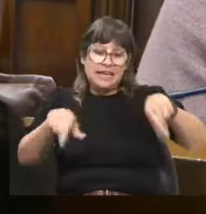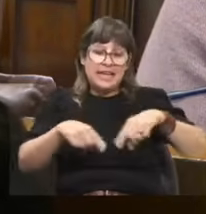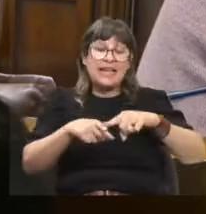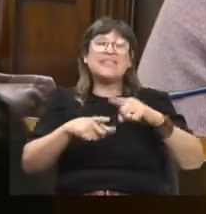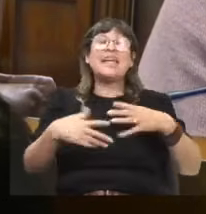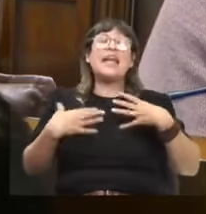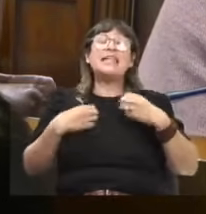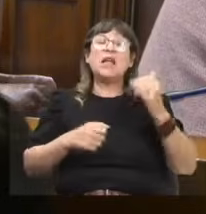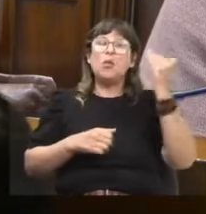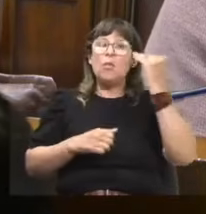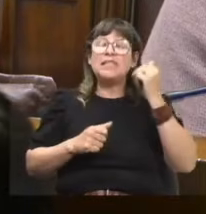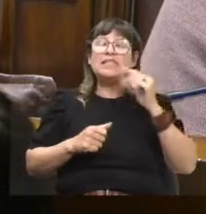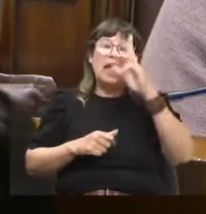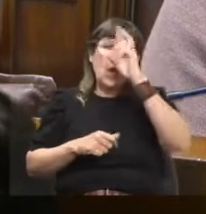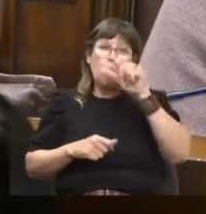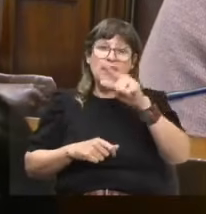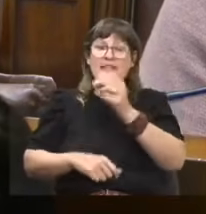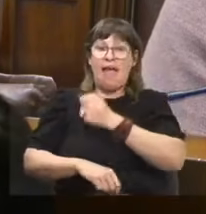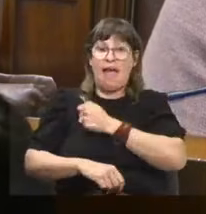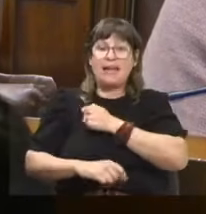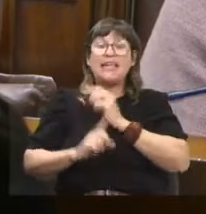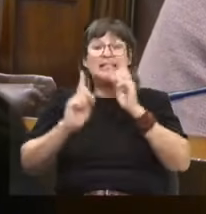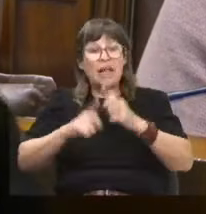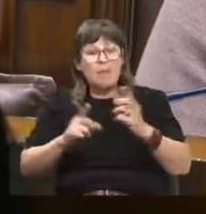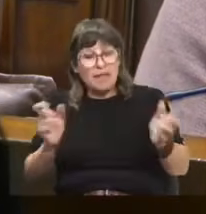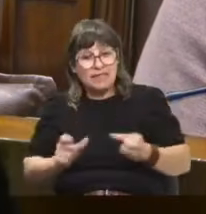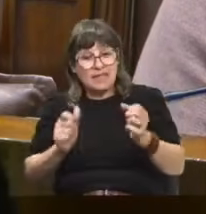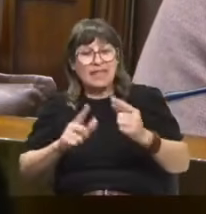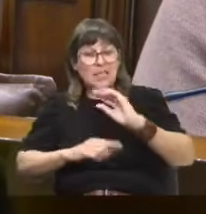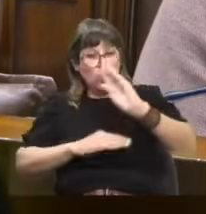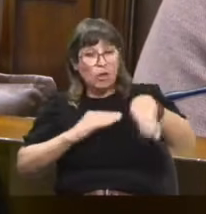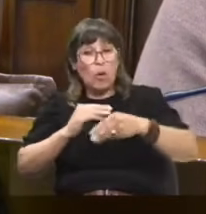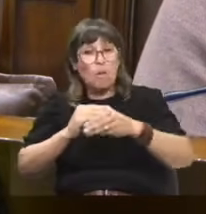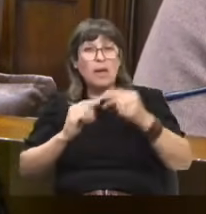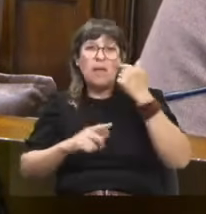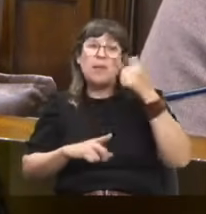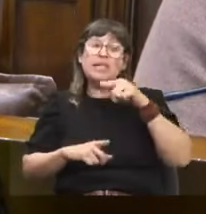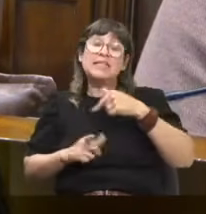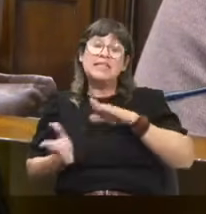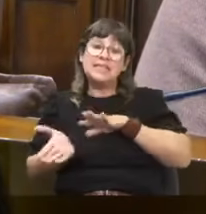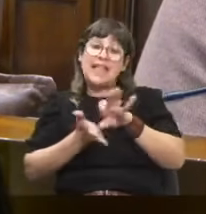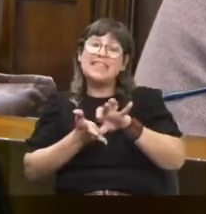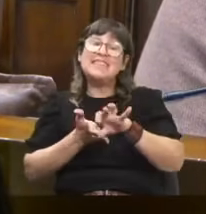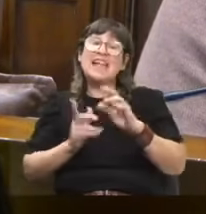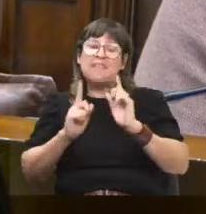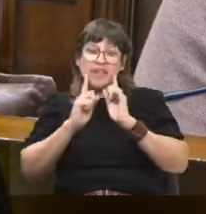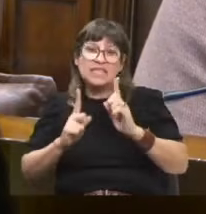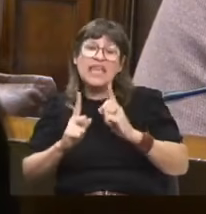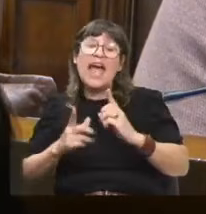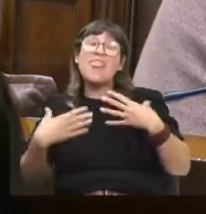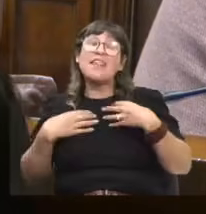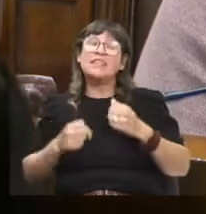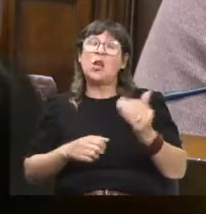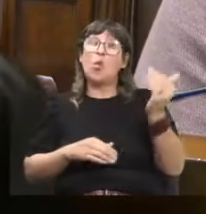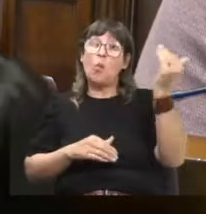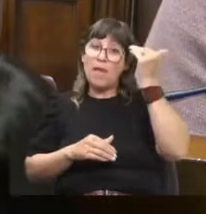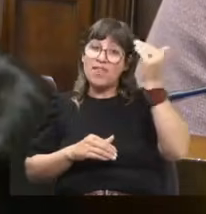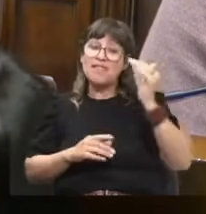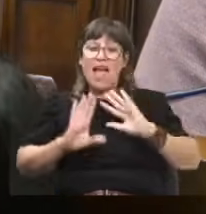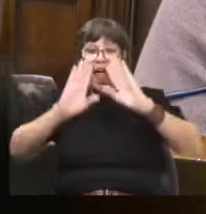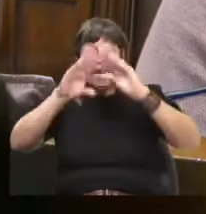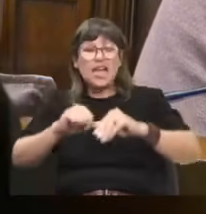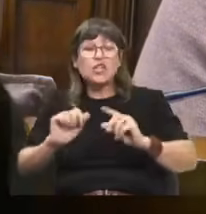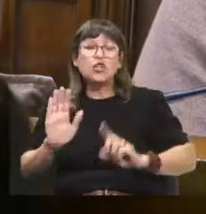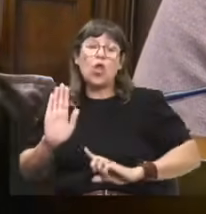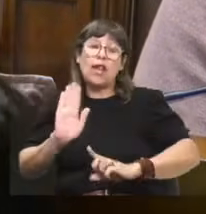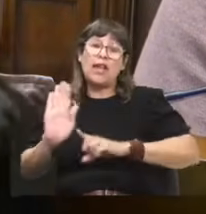de Artigas. También se está concretando la complementación de los servicios de atención de salud mental en toda la región